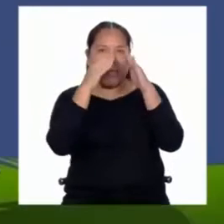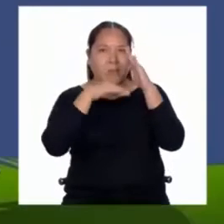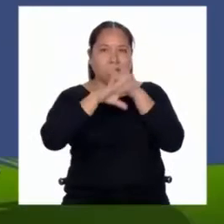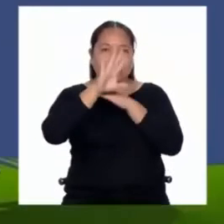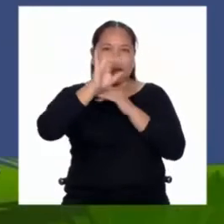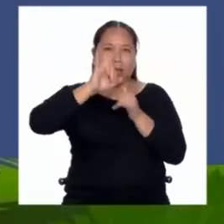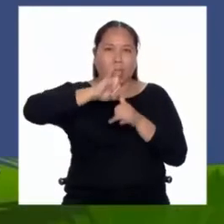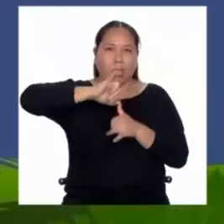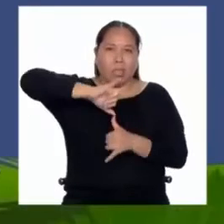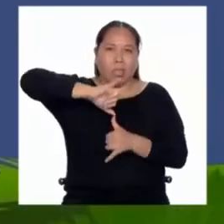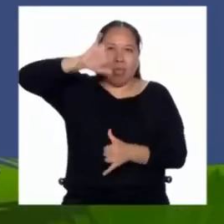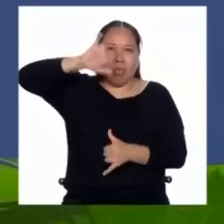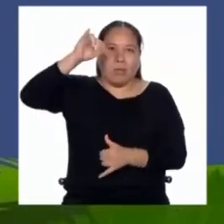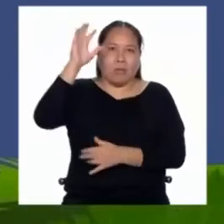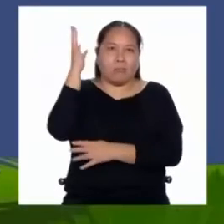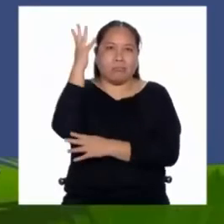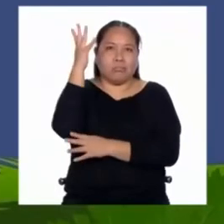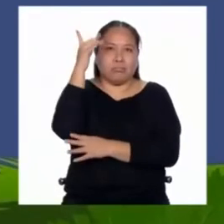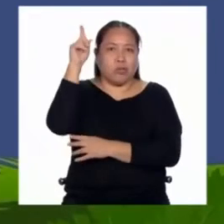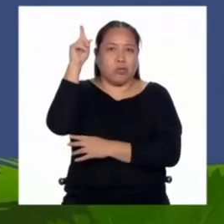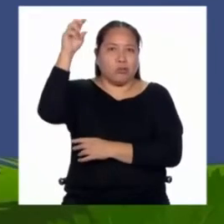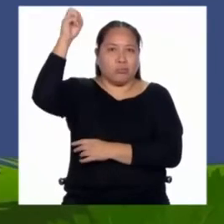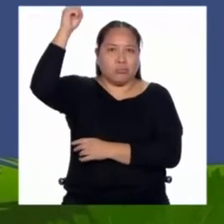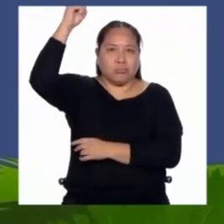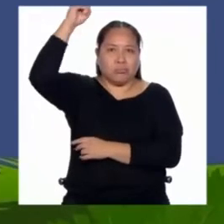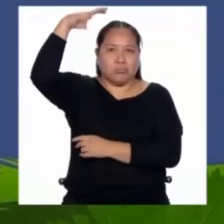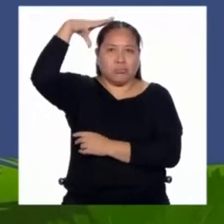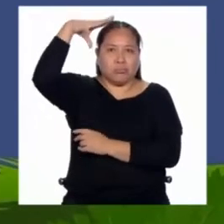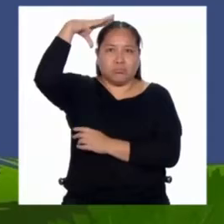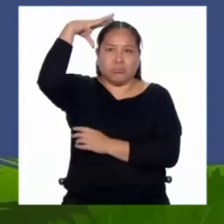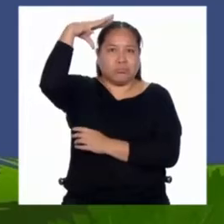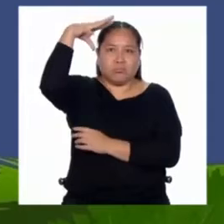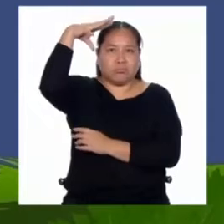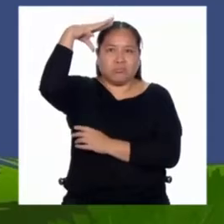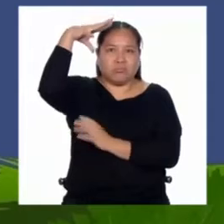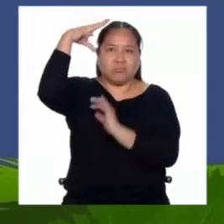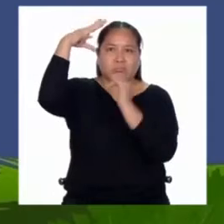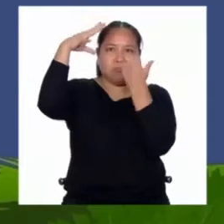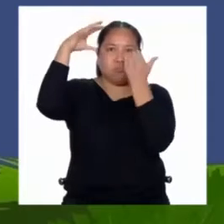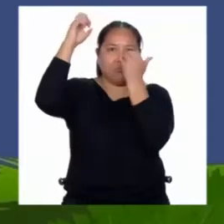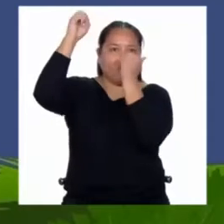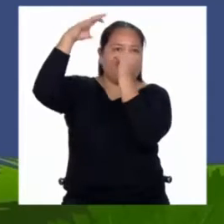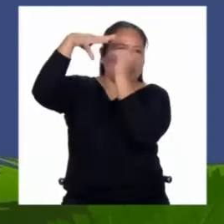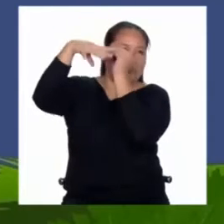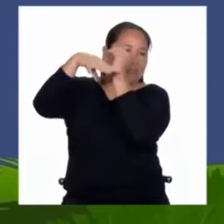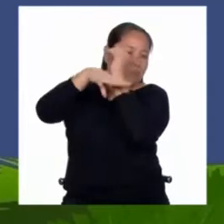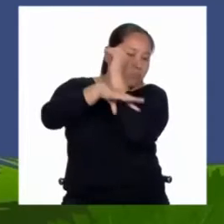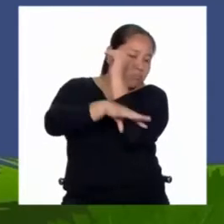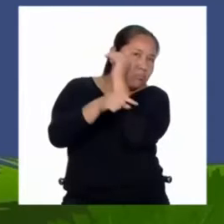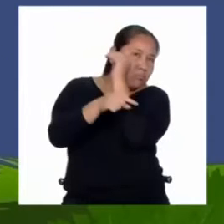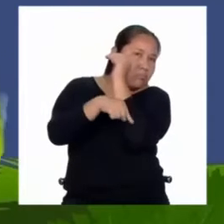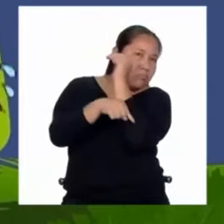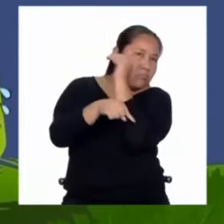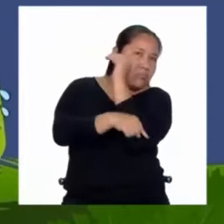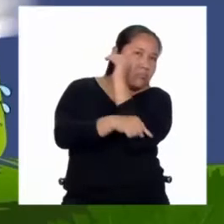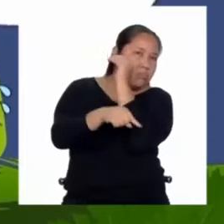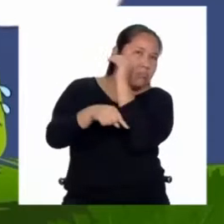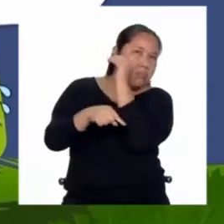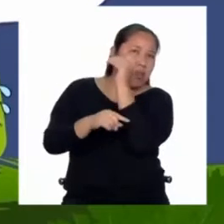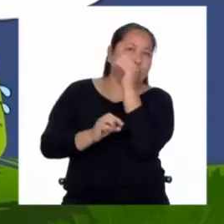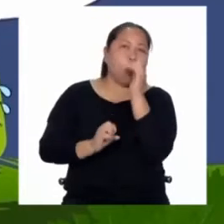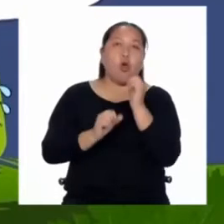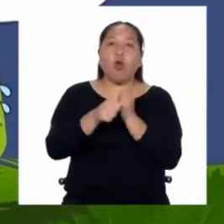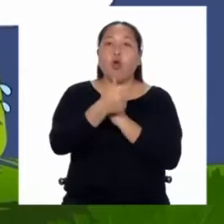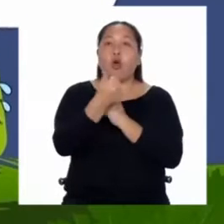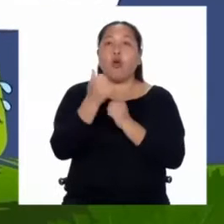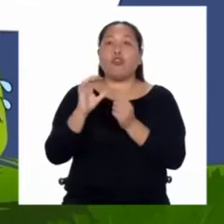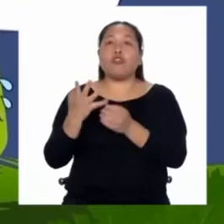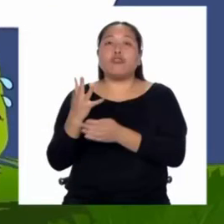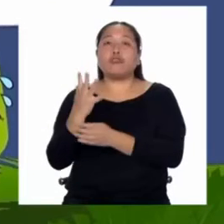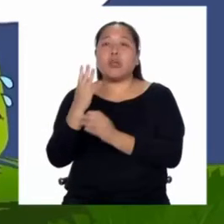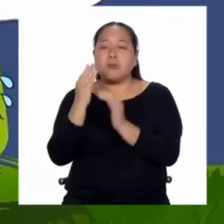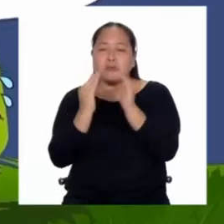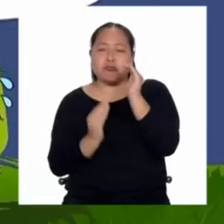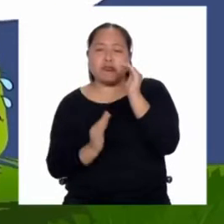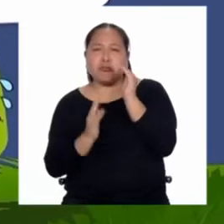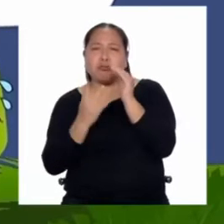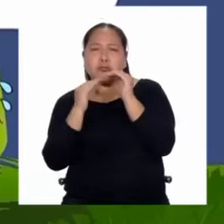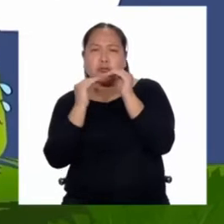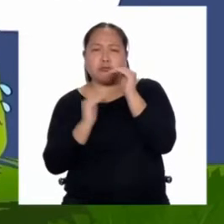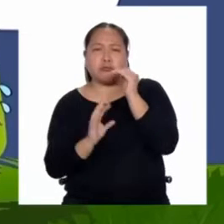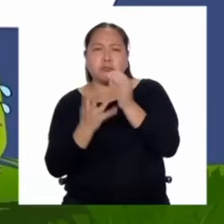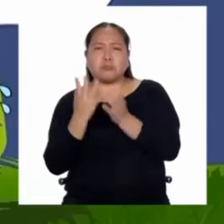tan gigantes impiden que la luz llegue a sus parientes. ¿Sabes quiénes son? Las demás plantas y árboles de menor